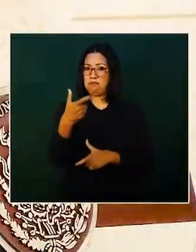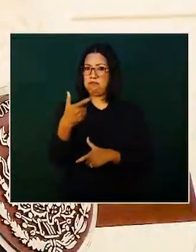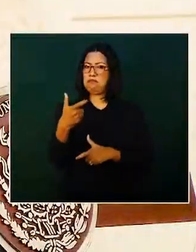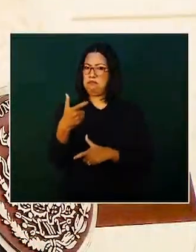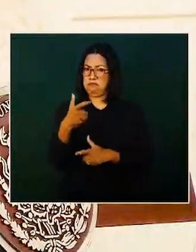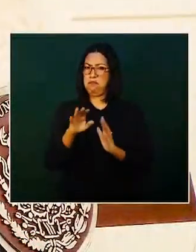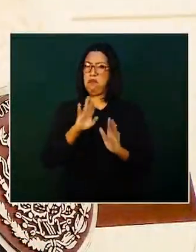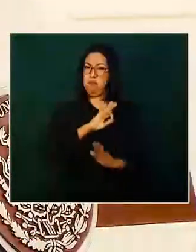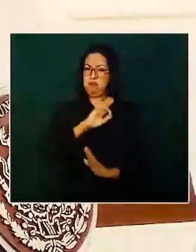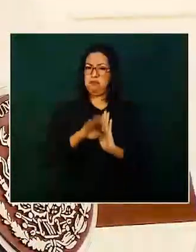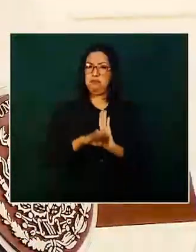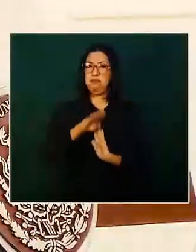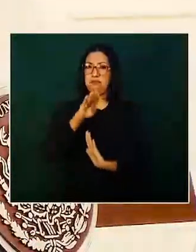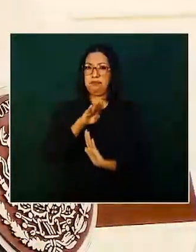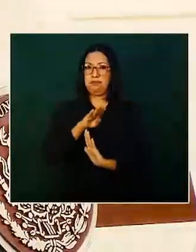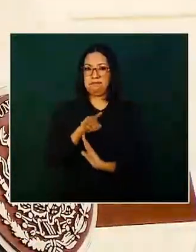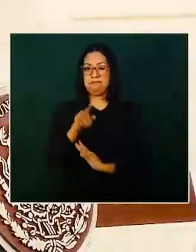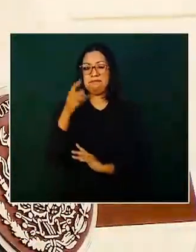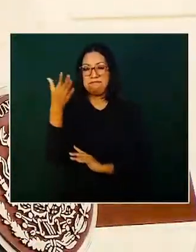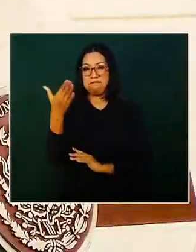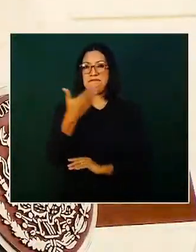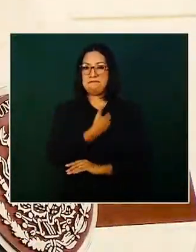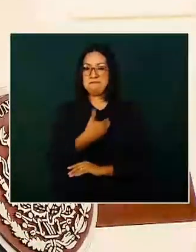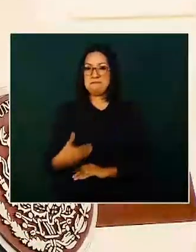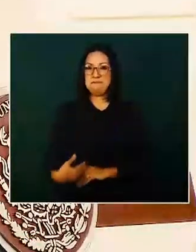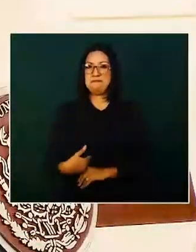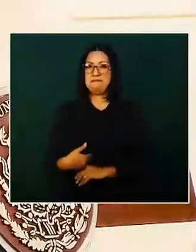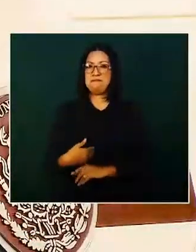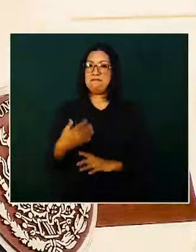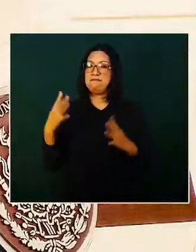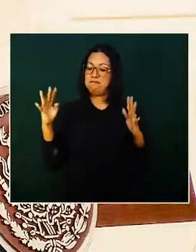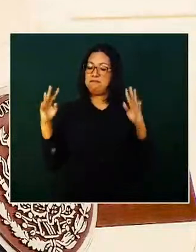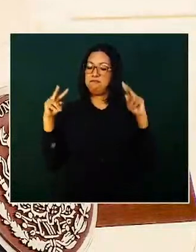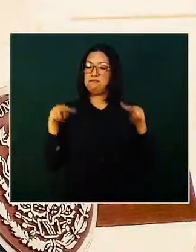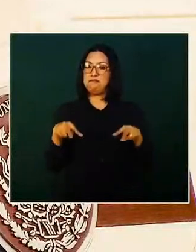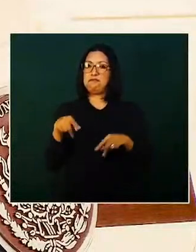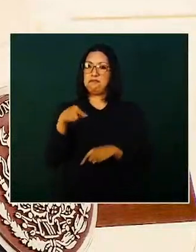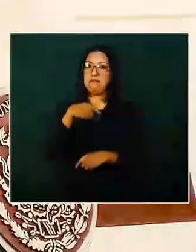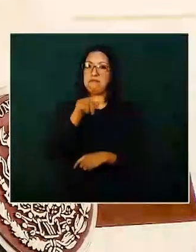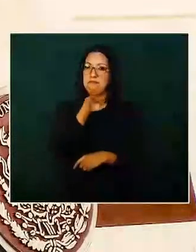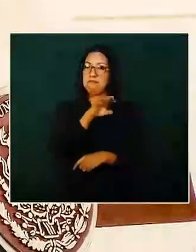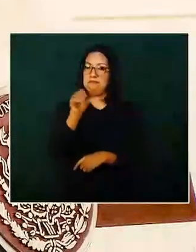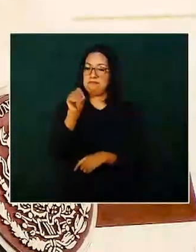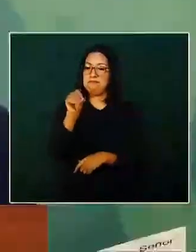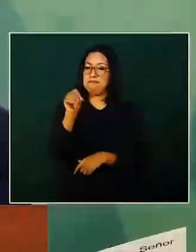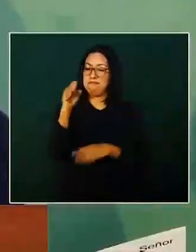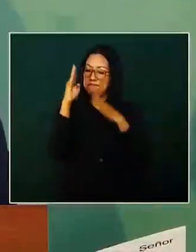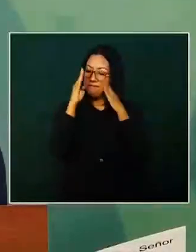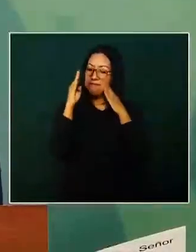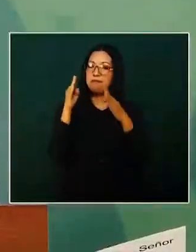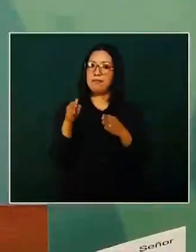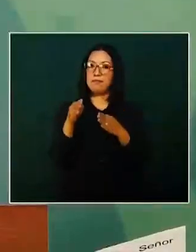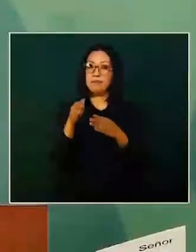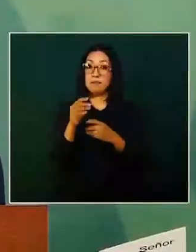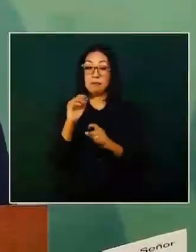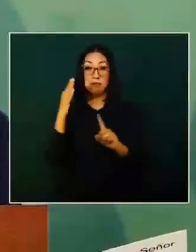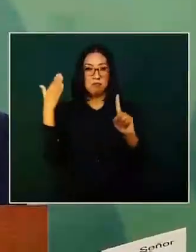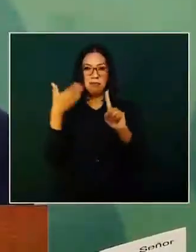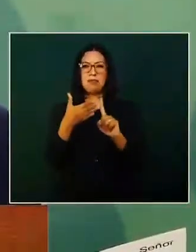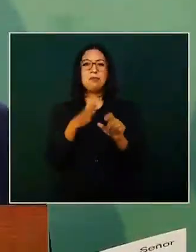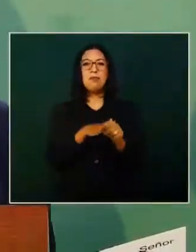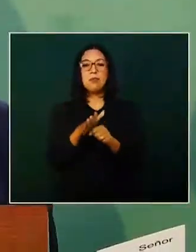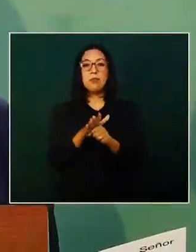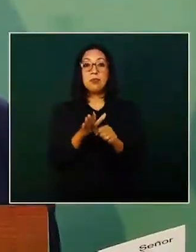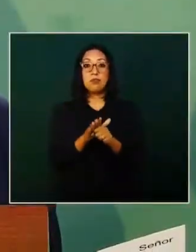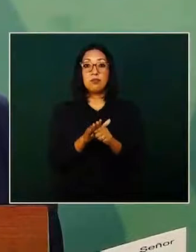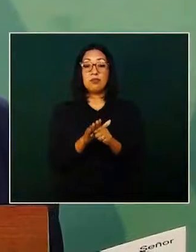la gobernadora del estado, Mara Lezama, señaló que una de las prioridades de su gobierno es contrarrestar las brechas de desigualdad y pobreza en